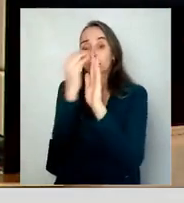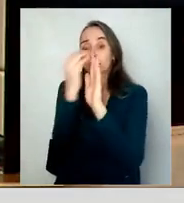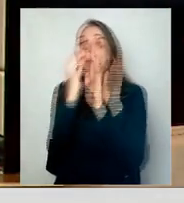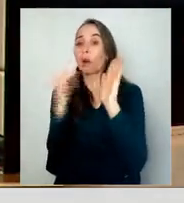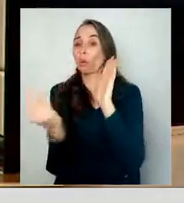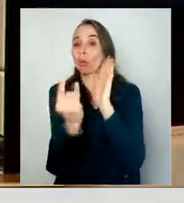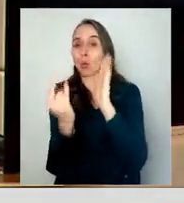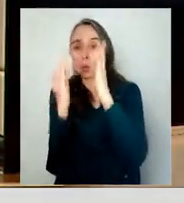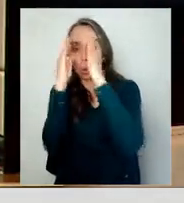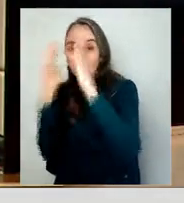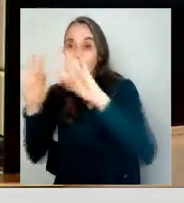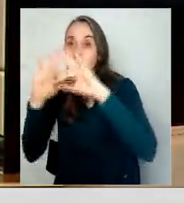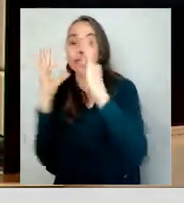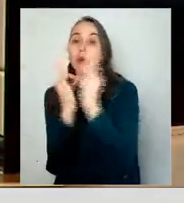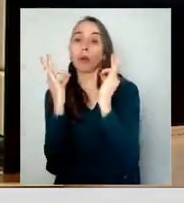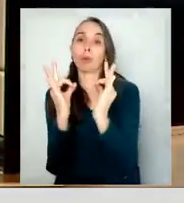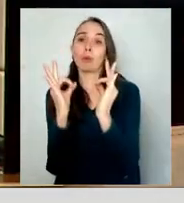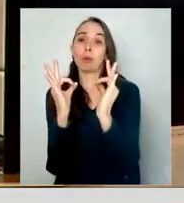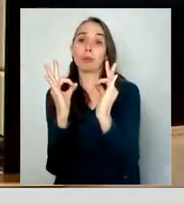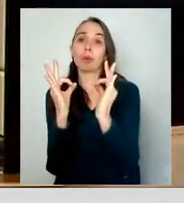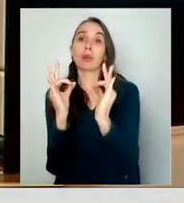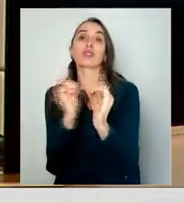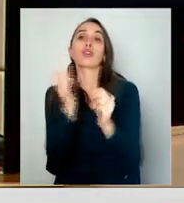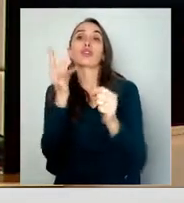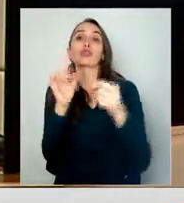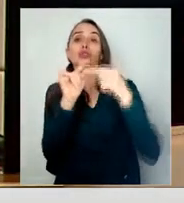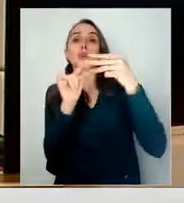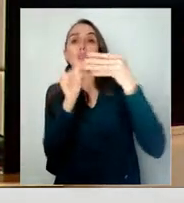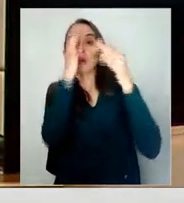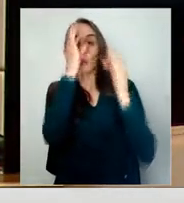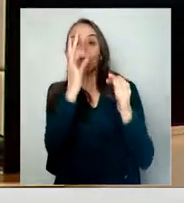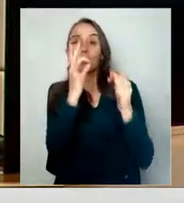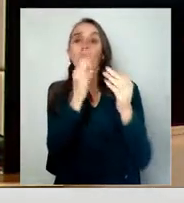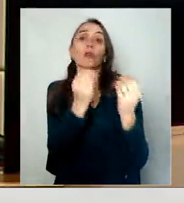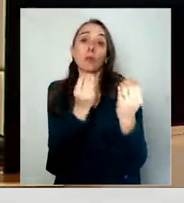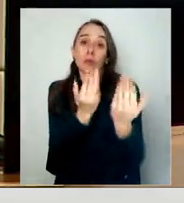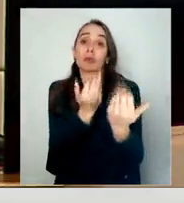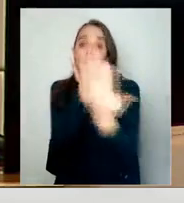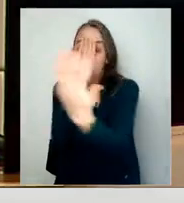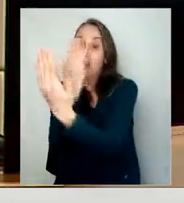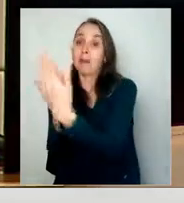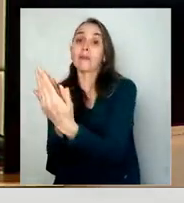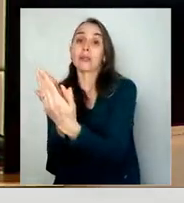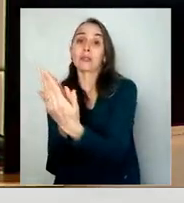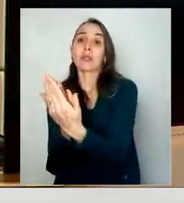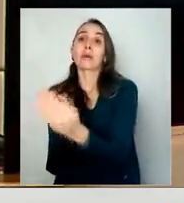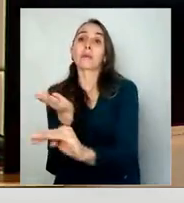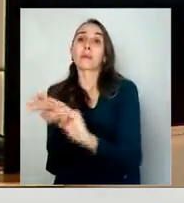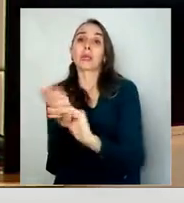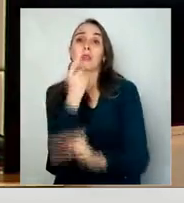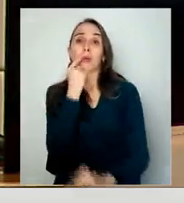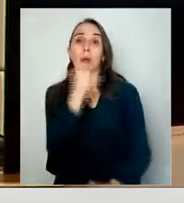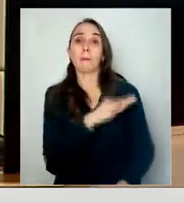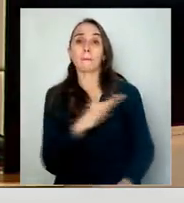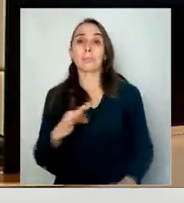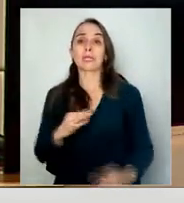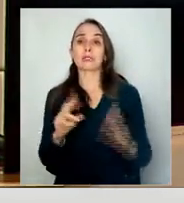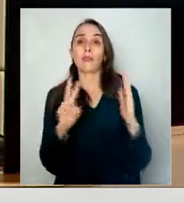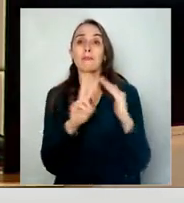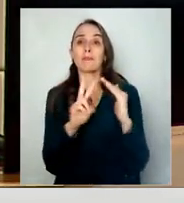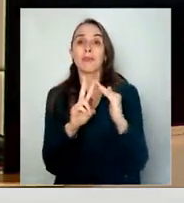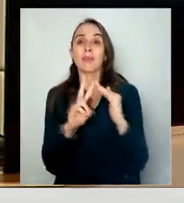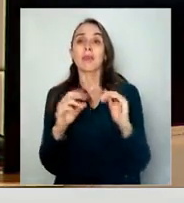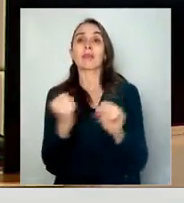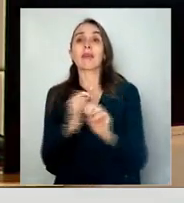integral y simplemente medidas que le hagan frente Por eso Solicito al ministro de vivienda y urbanismo